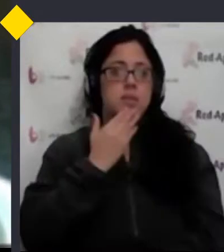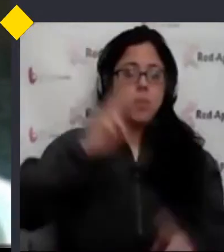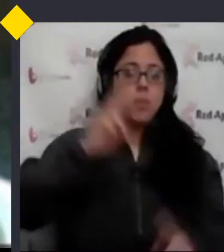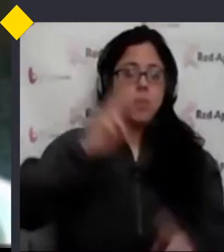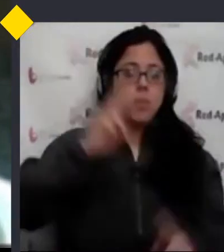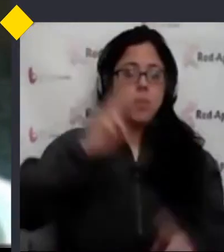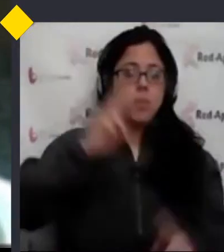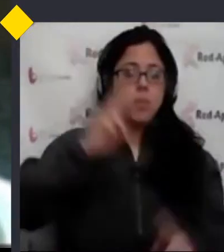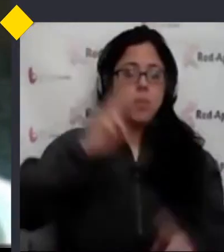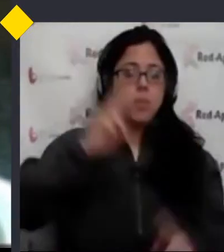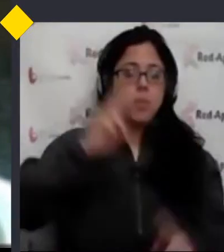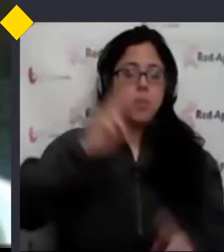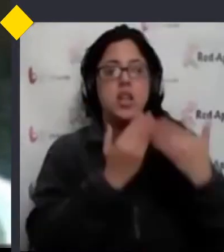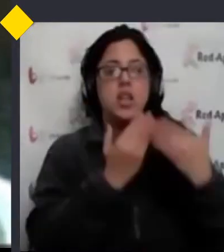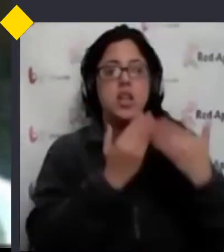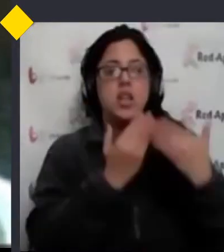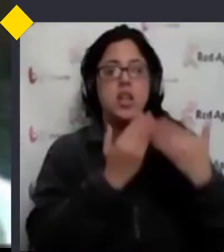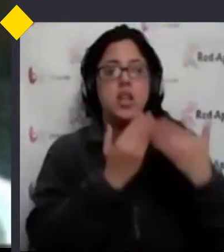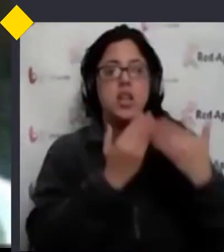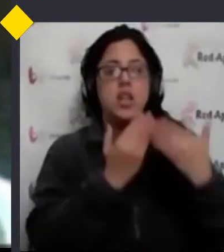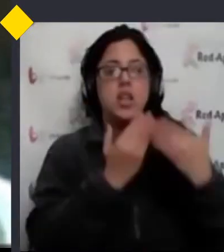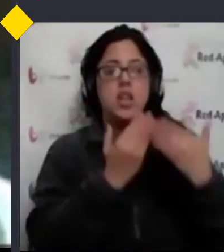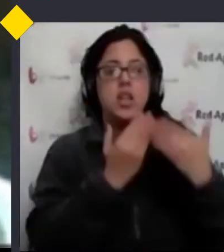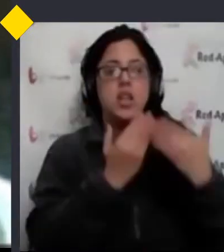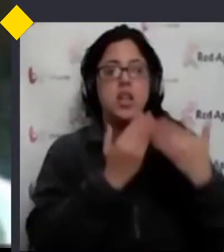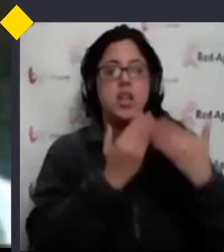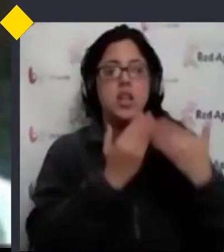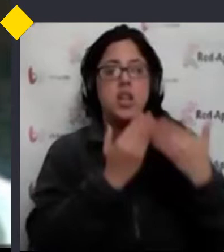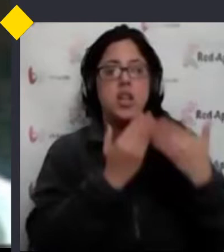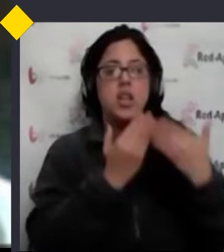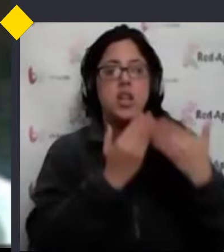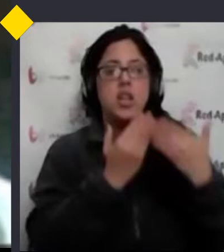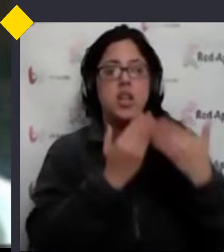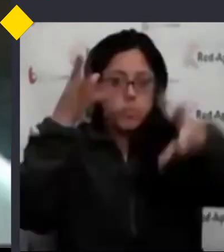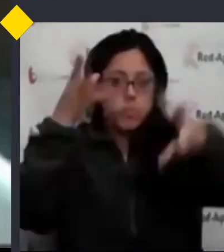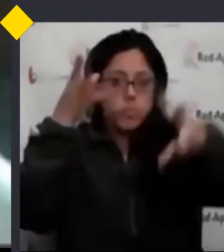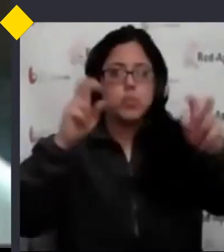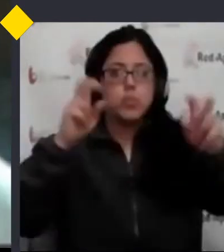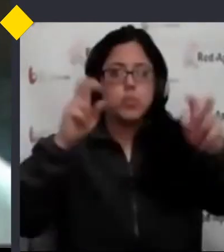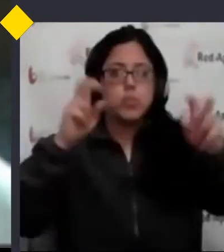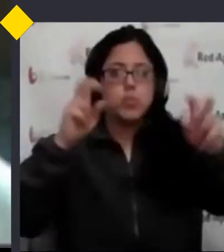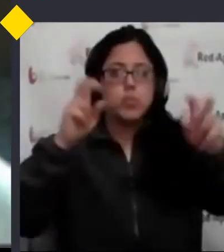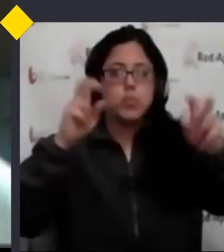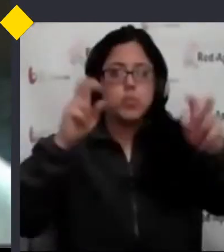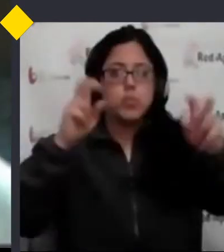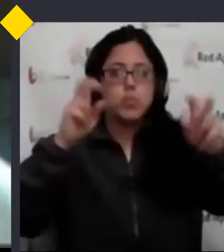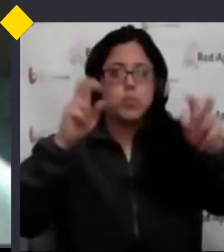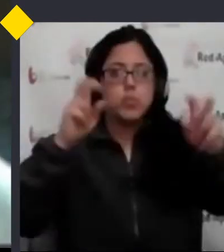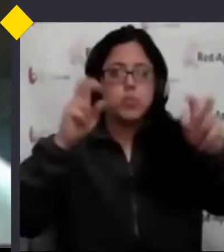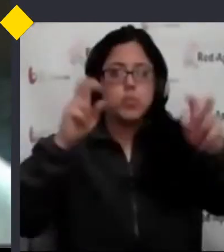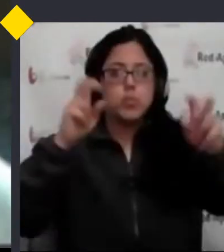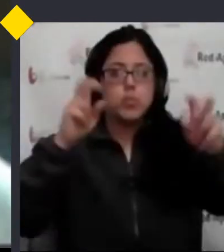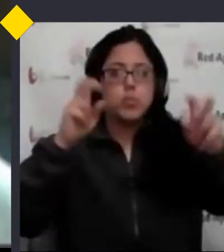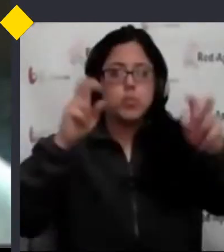Estudios Políticos de París. Su experiencia laboral la ha adquirido en el ámbito de las políticas públicas, especialmente en temas ligados a los derechos humanos, las